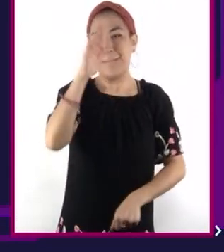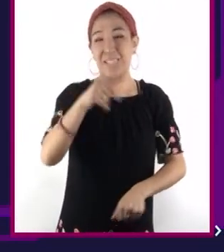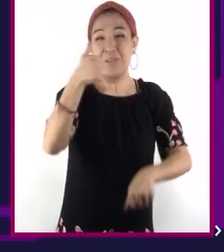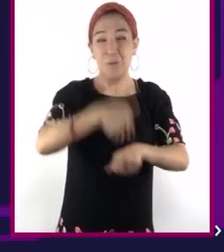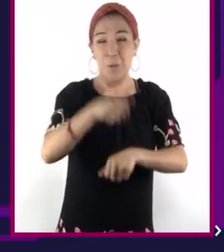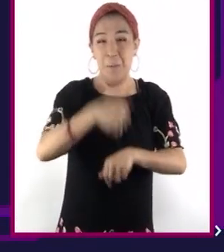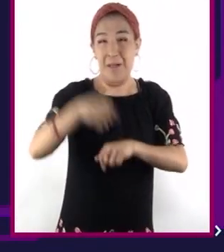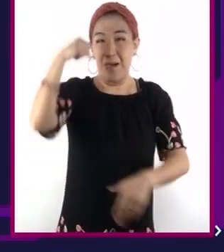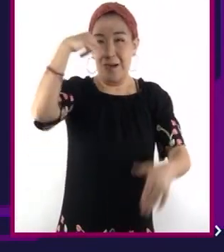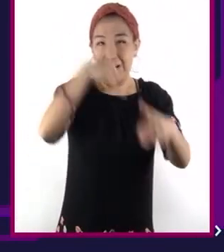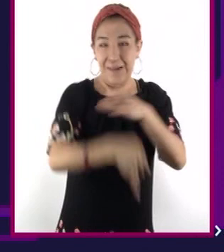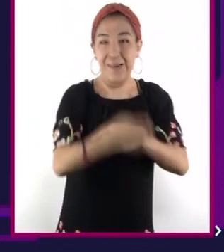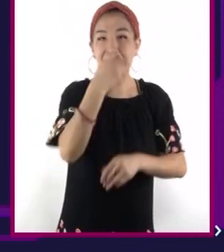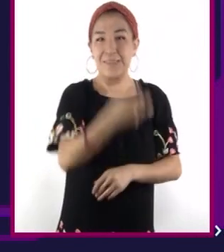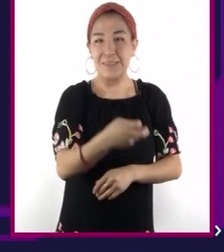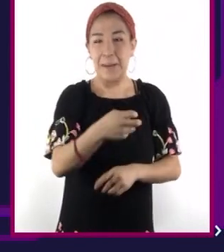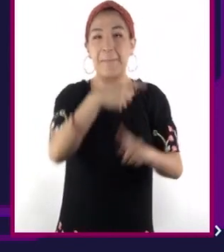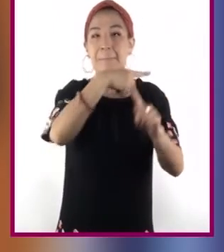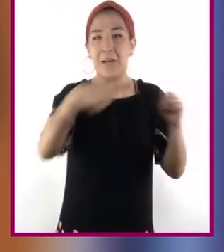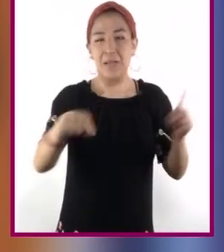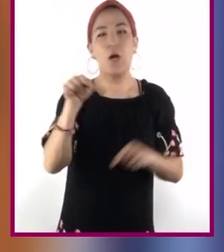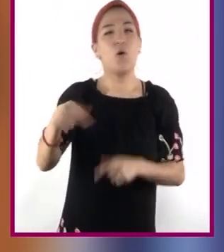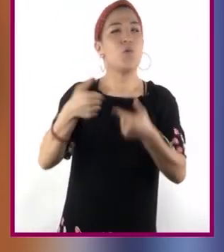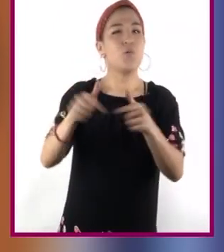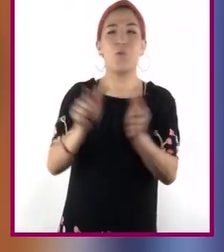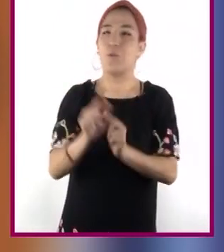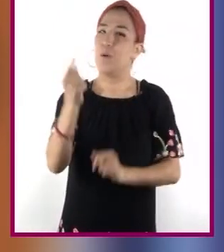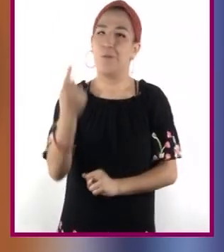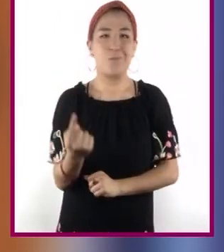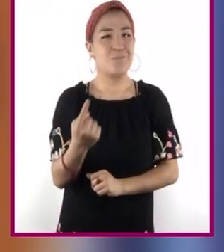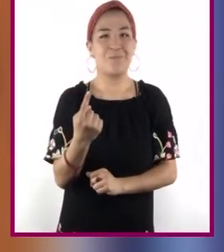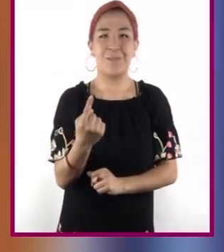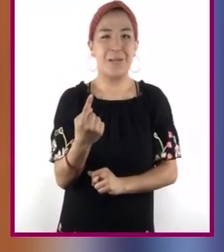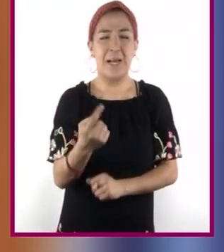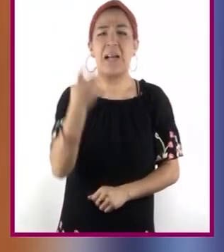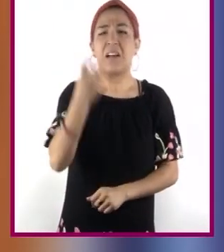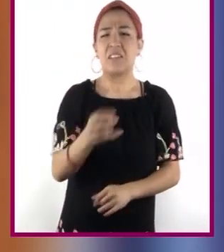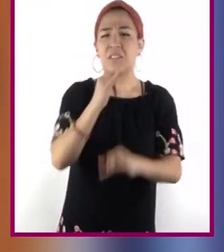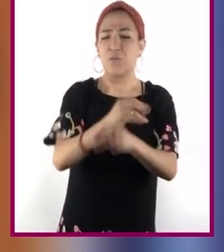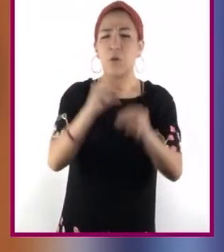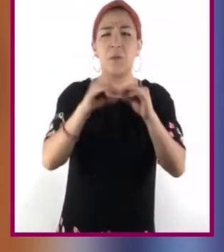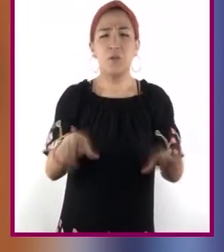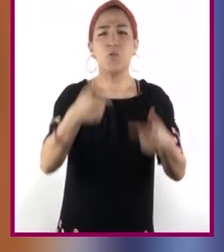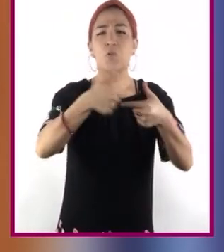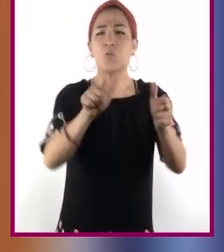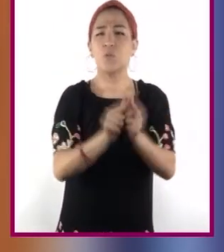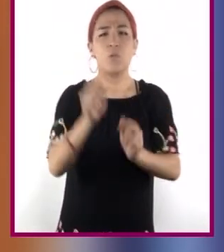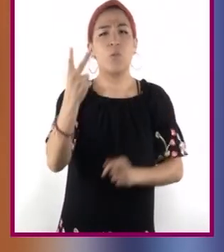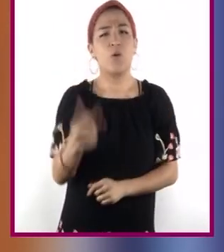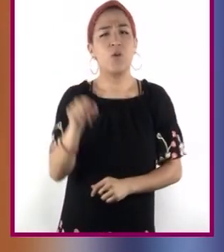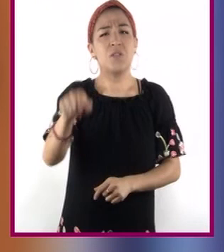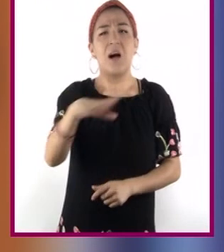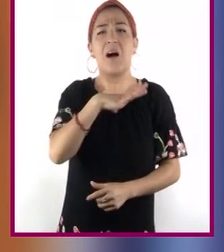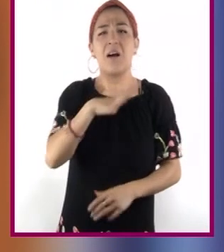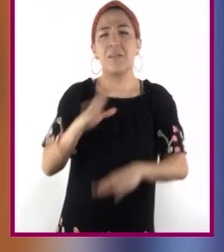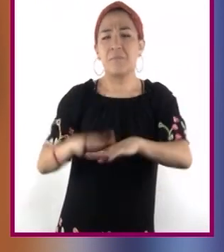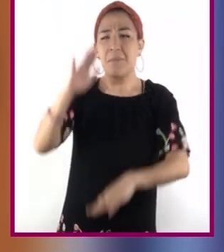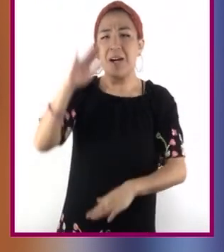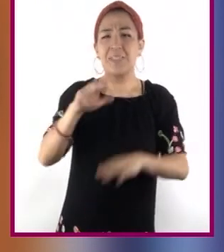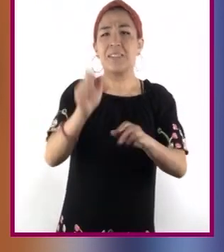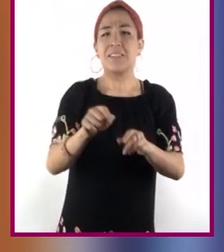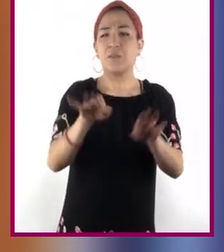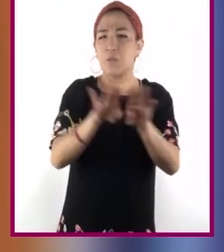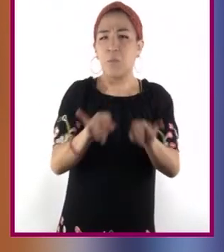desviación media que los del grupo 1. ¿Qué significa que los datos del grupo 2 tengan una mayor